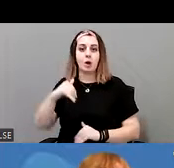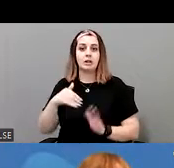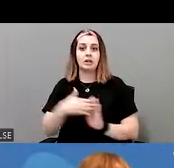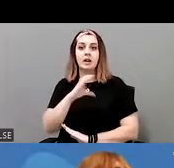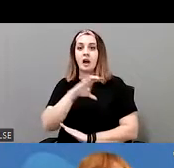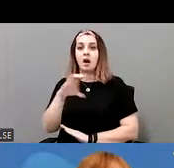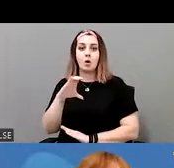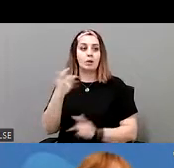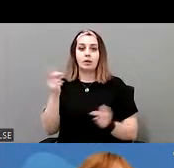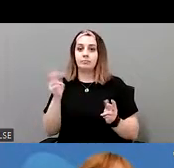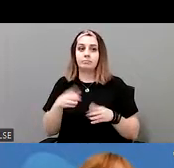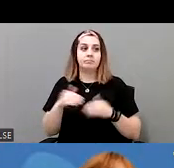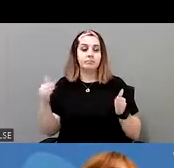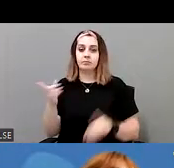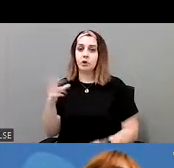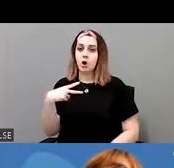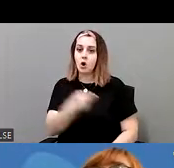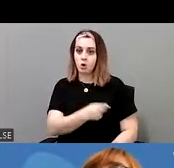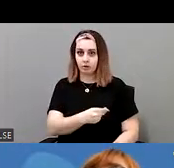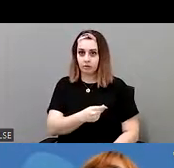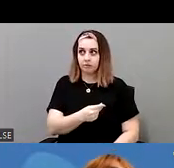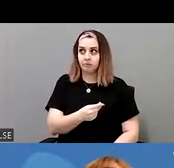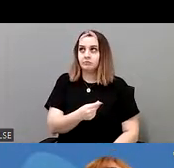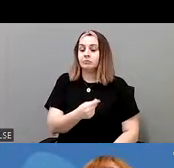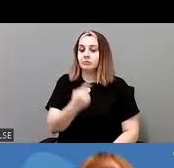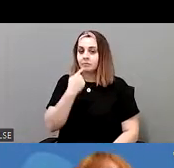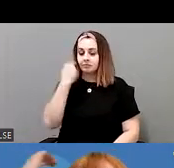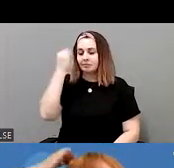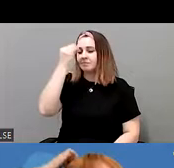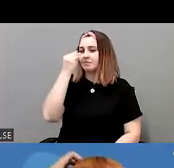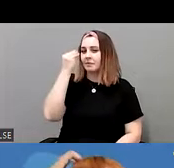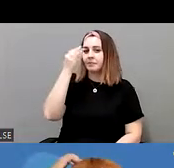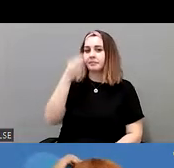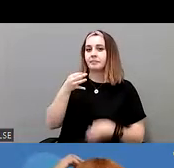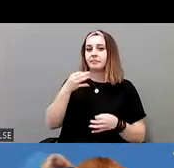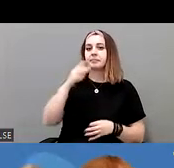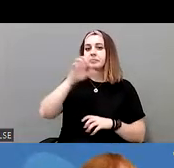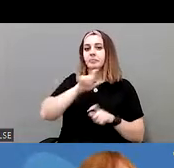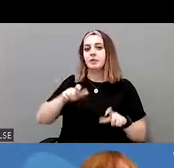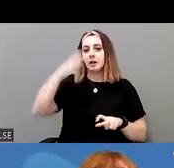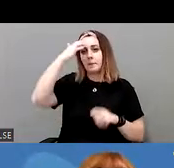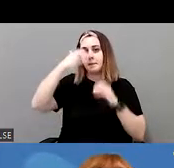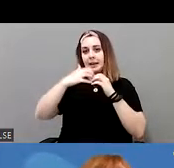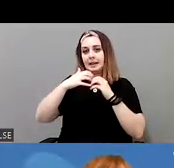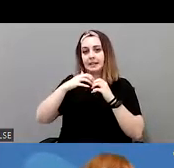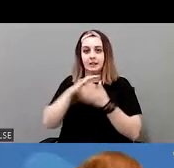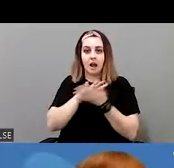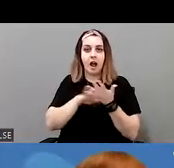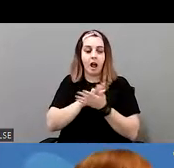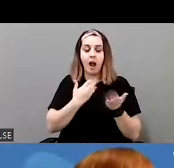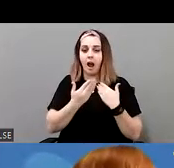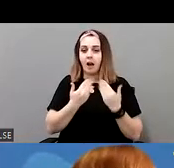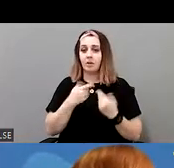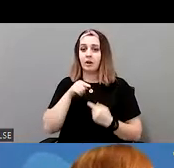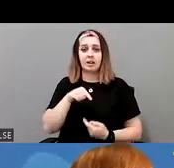cuenta. Yo siempre reflexiono, y las personas con parálisis cerebral con las que hablo, esto